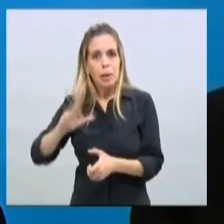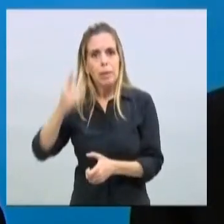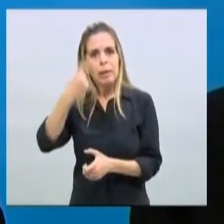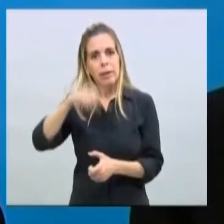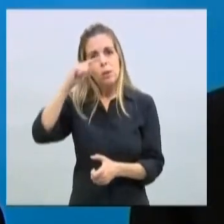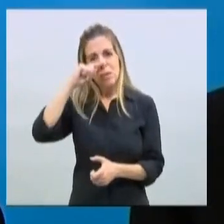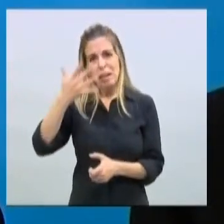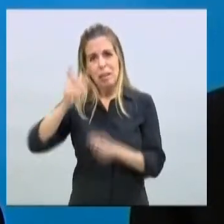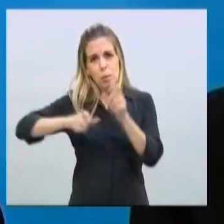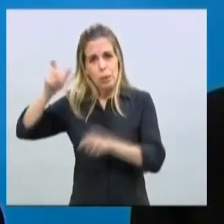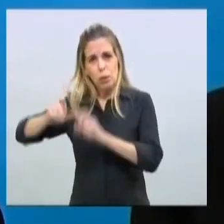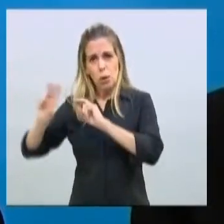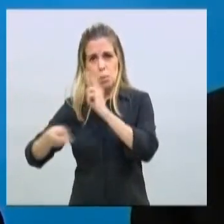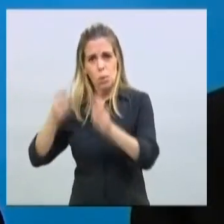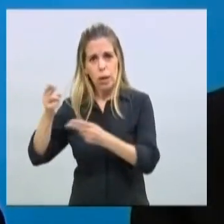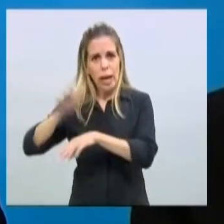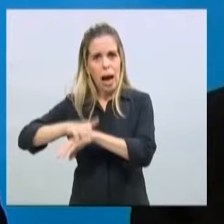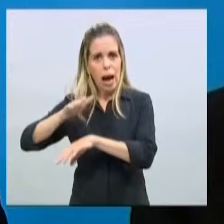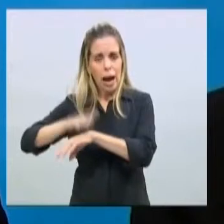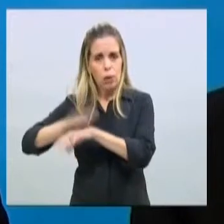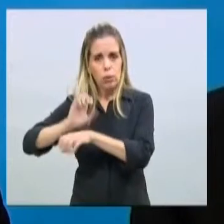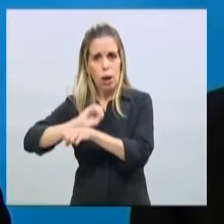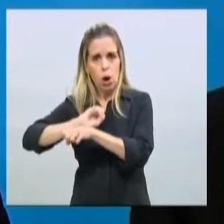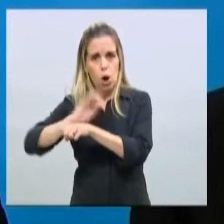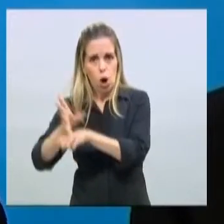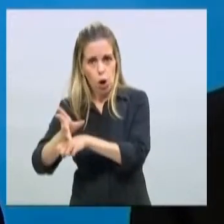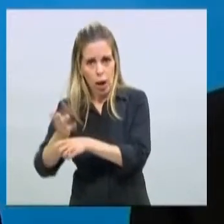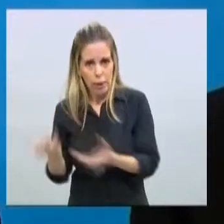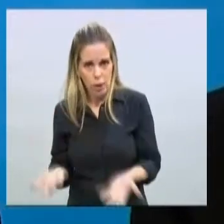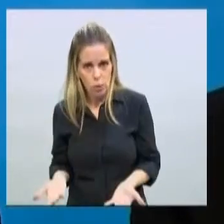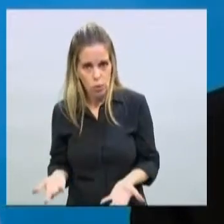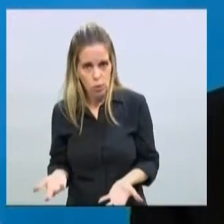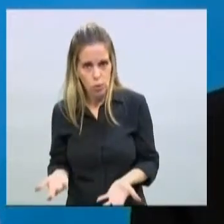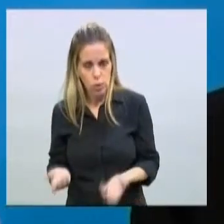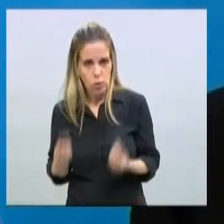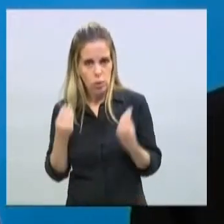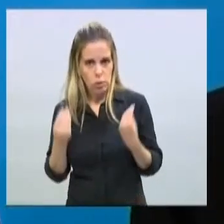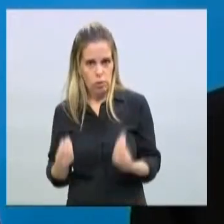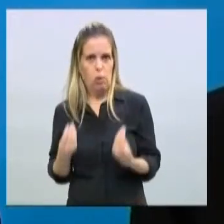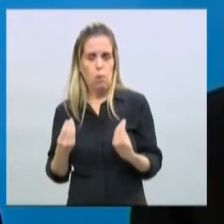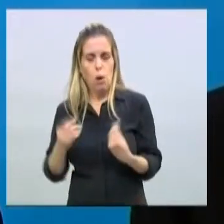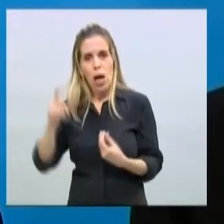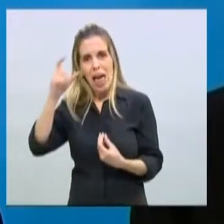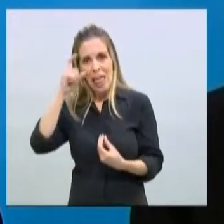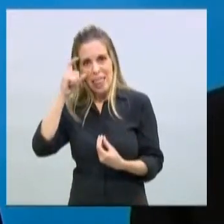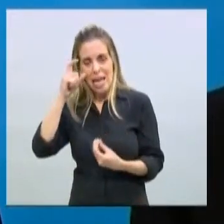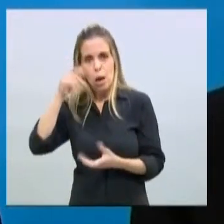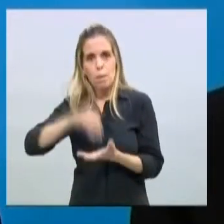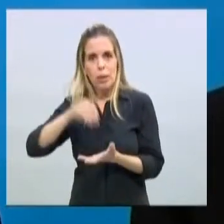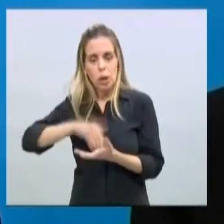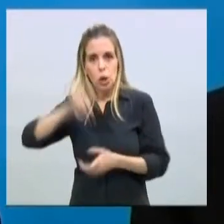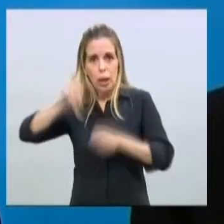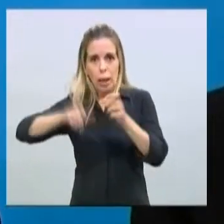muertos por el virus. 10 millones de habitantes es menos de la cuarta parte de